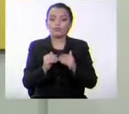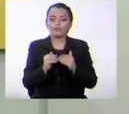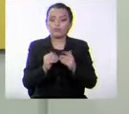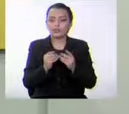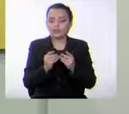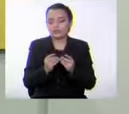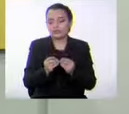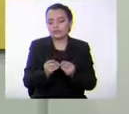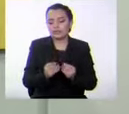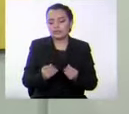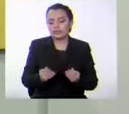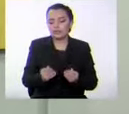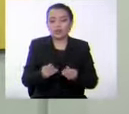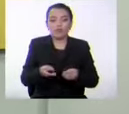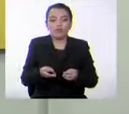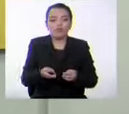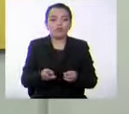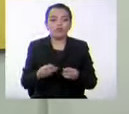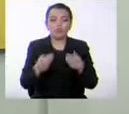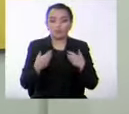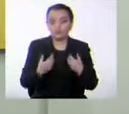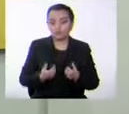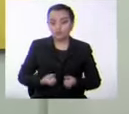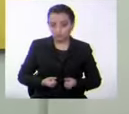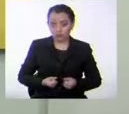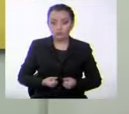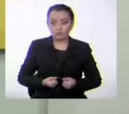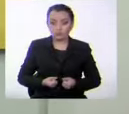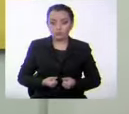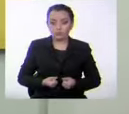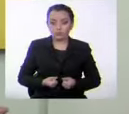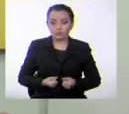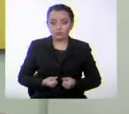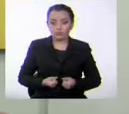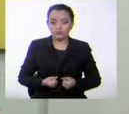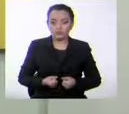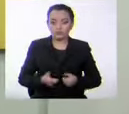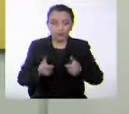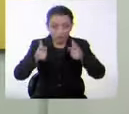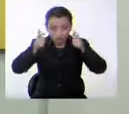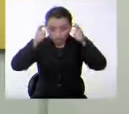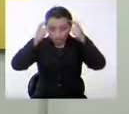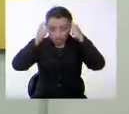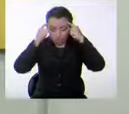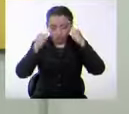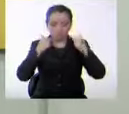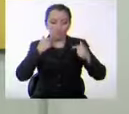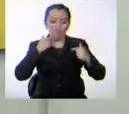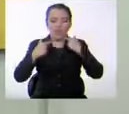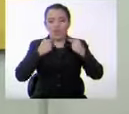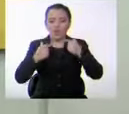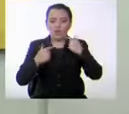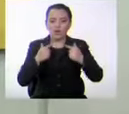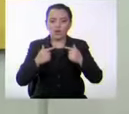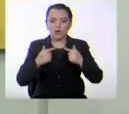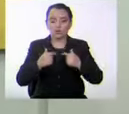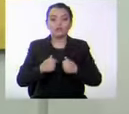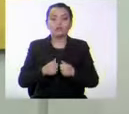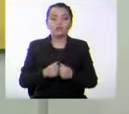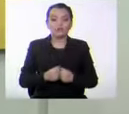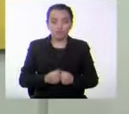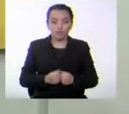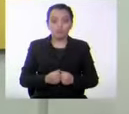otra forma de gobierno, y que la monarquía podía degenerarse en una tiranía, que también